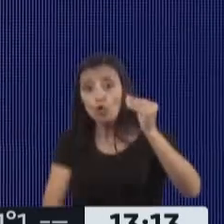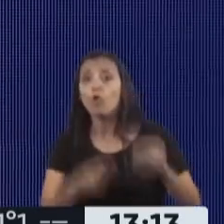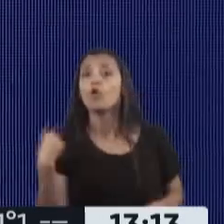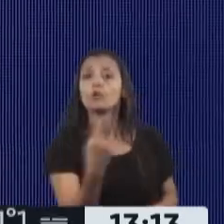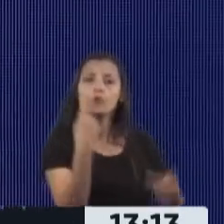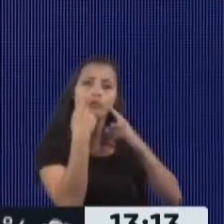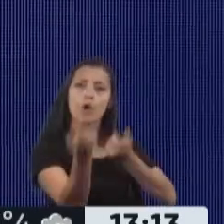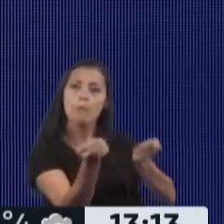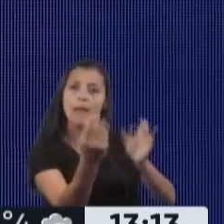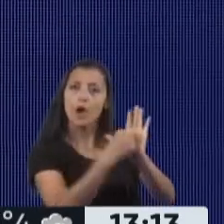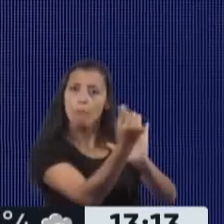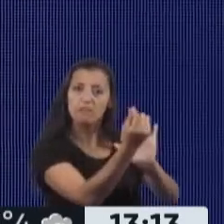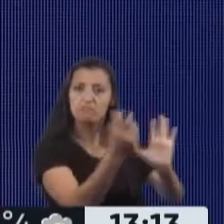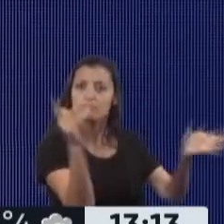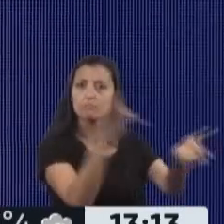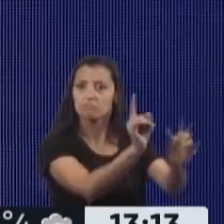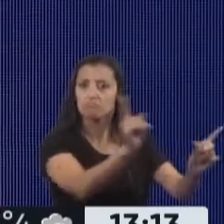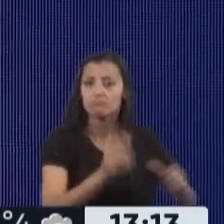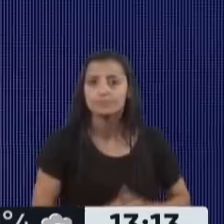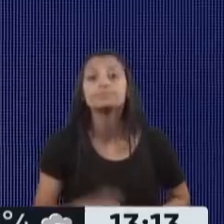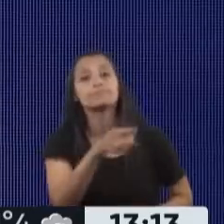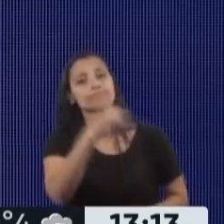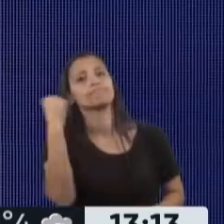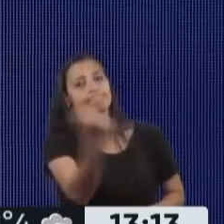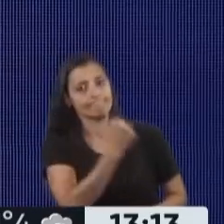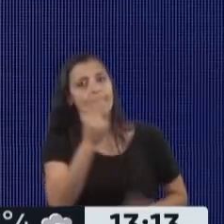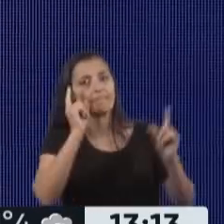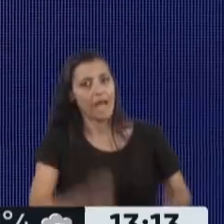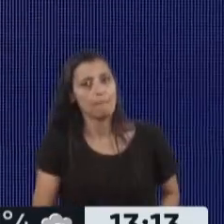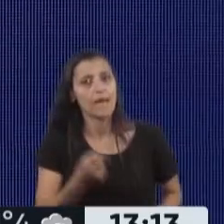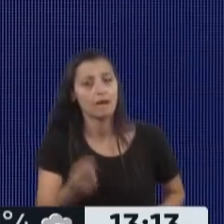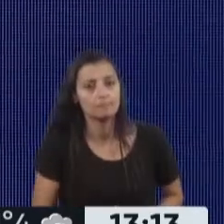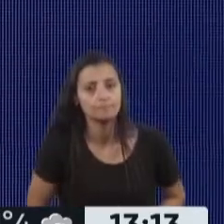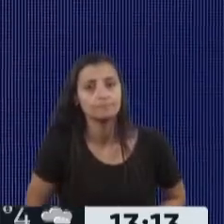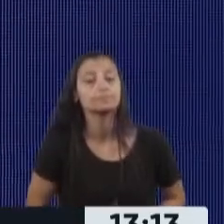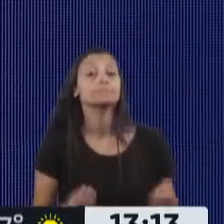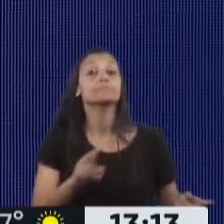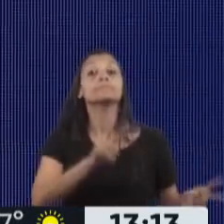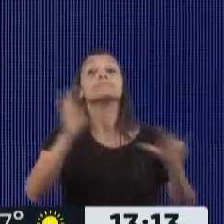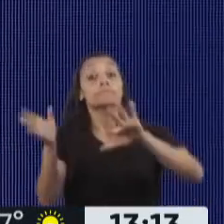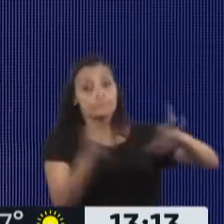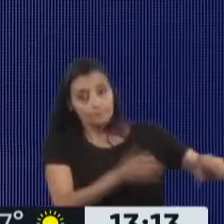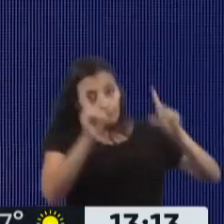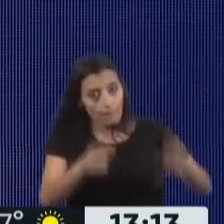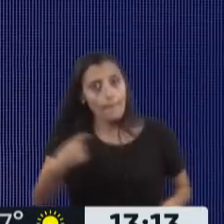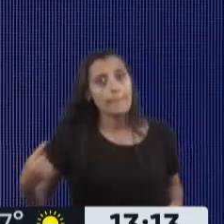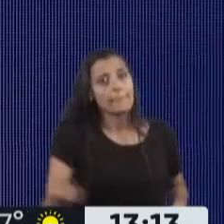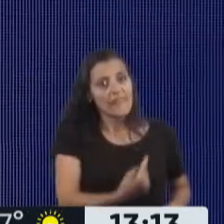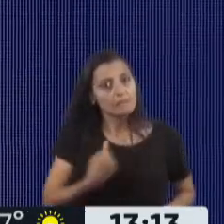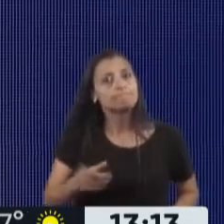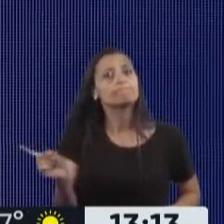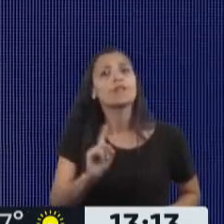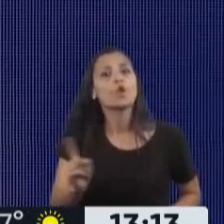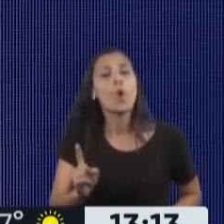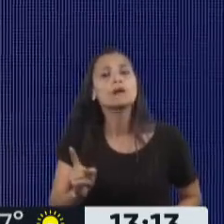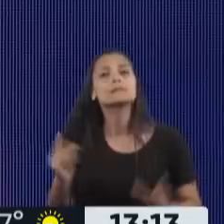controlar precios, lo cual también hace una gran diferencia. Por otra parte, también lo hicimos sin fijar